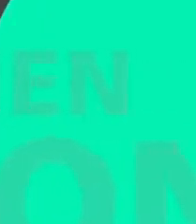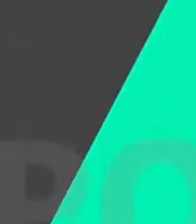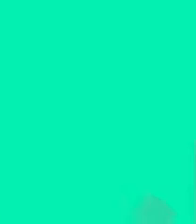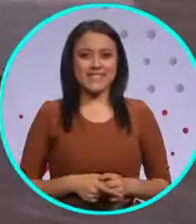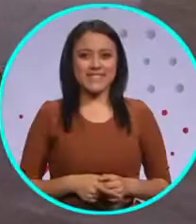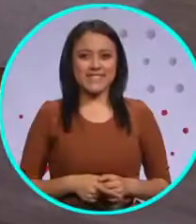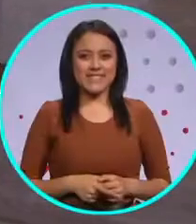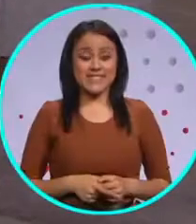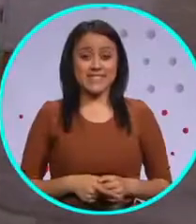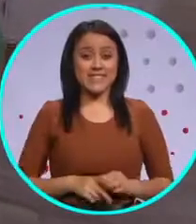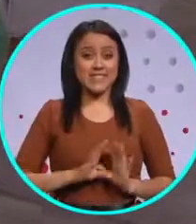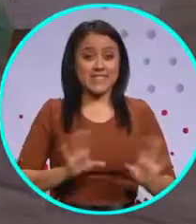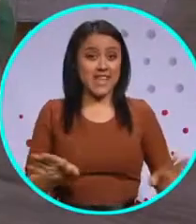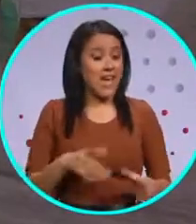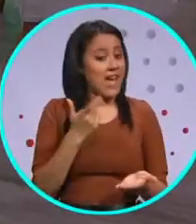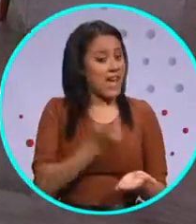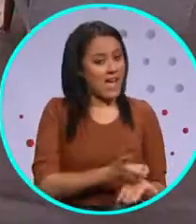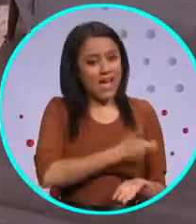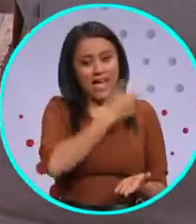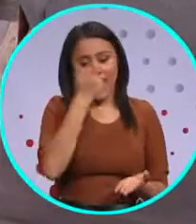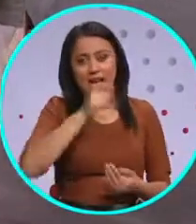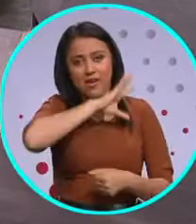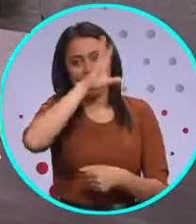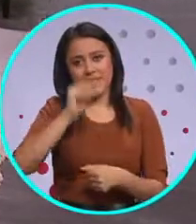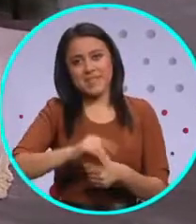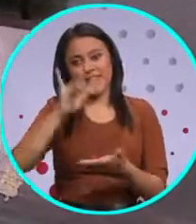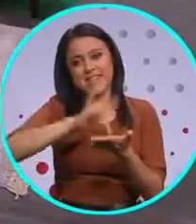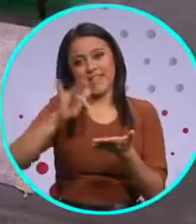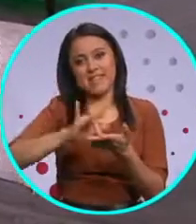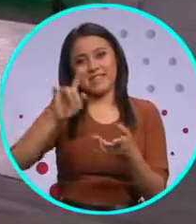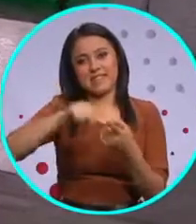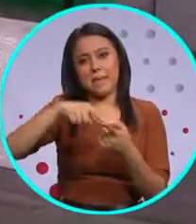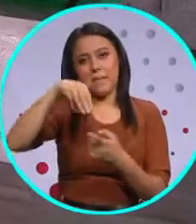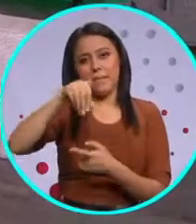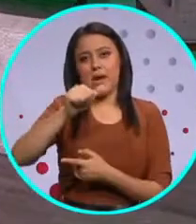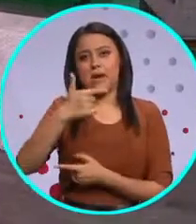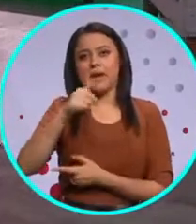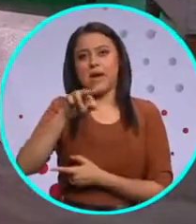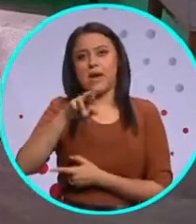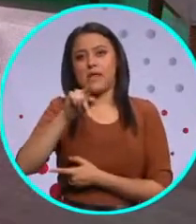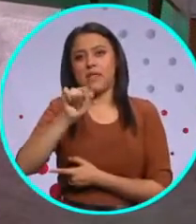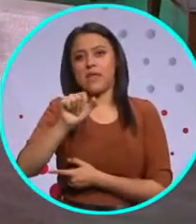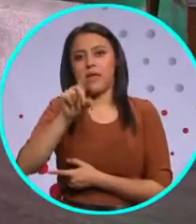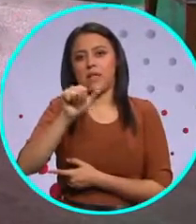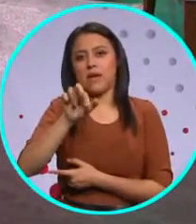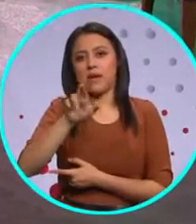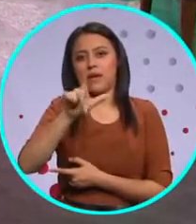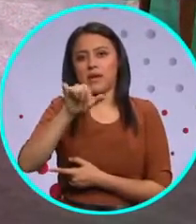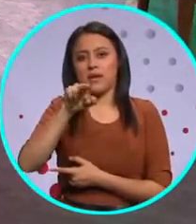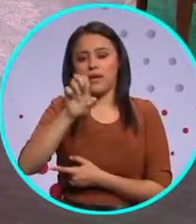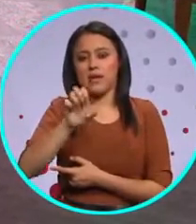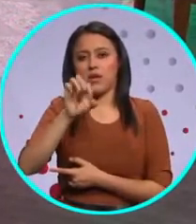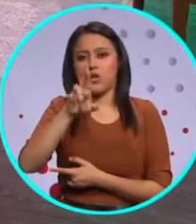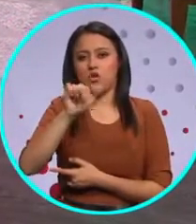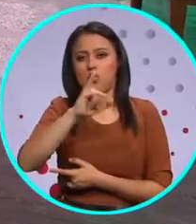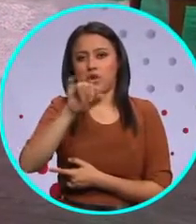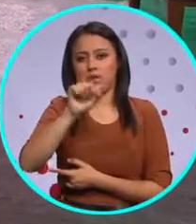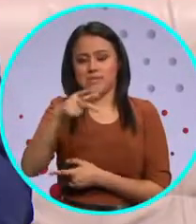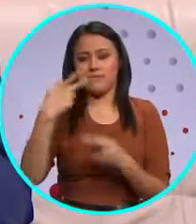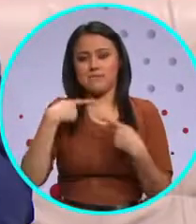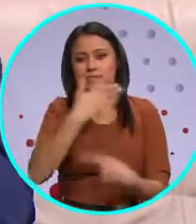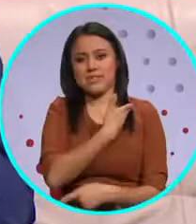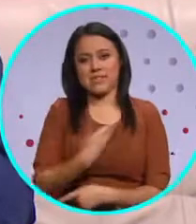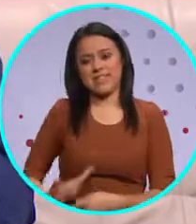regresaron todos gracias margaritas darlene rojas olvera presidente de la junta de conciliación de vista generación de méxico